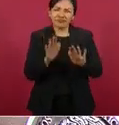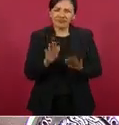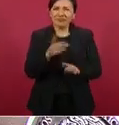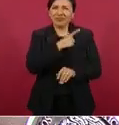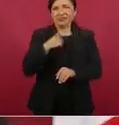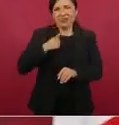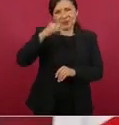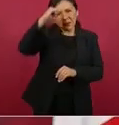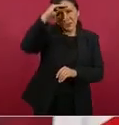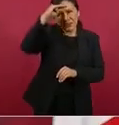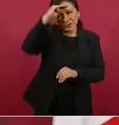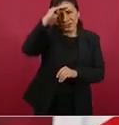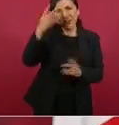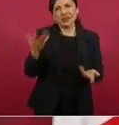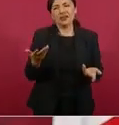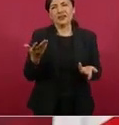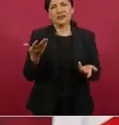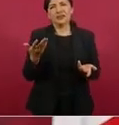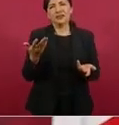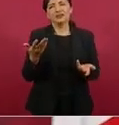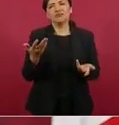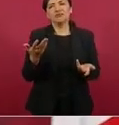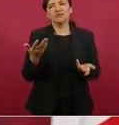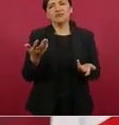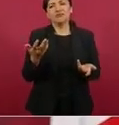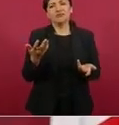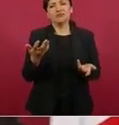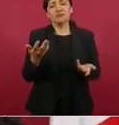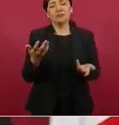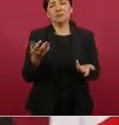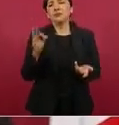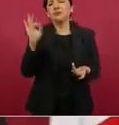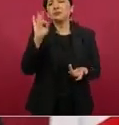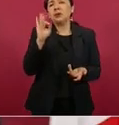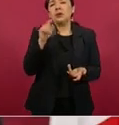porque se van a exhibir